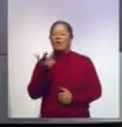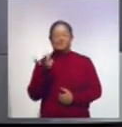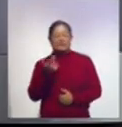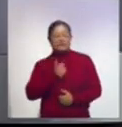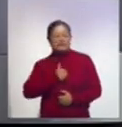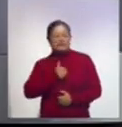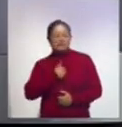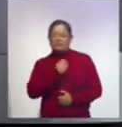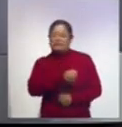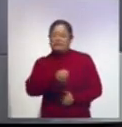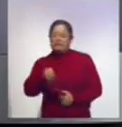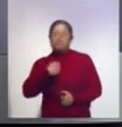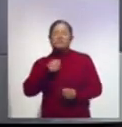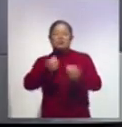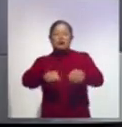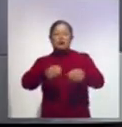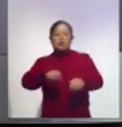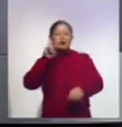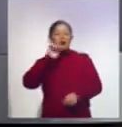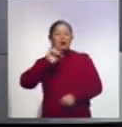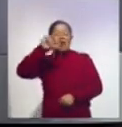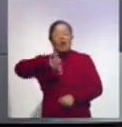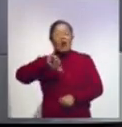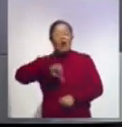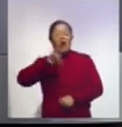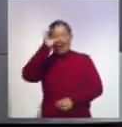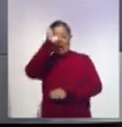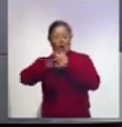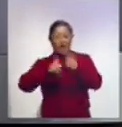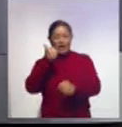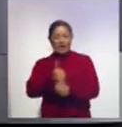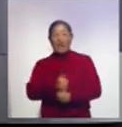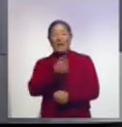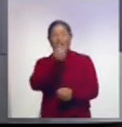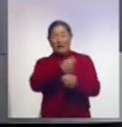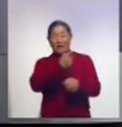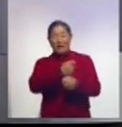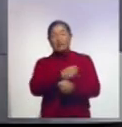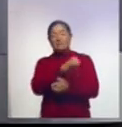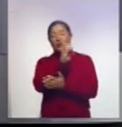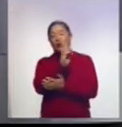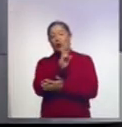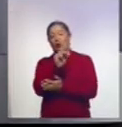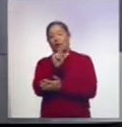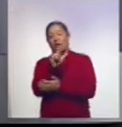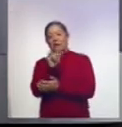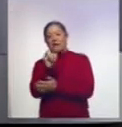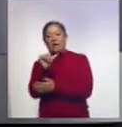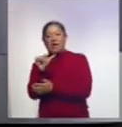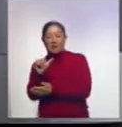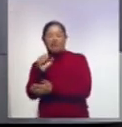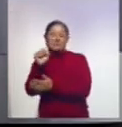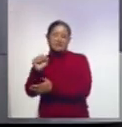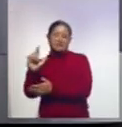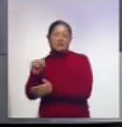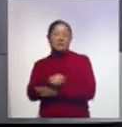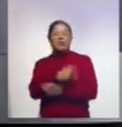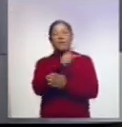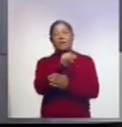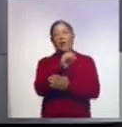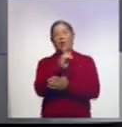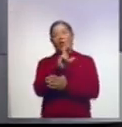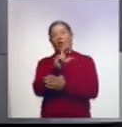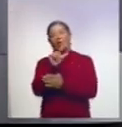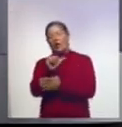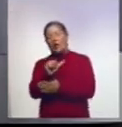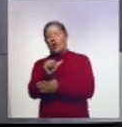no, mandar saludos a mis sobrinas que hoy cumplen años. La primera de ellas es Oralia Sánchez Lira y Paola Guadalupe